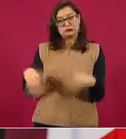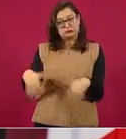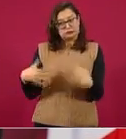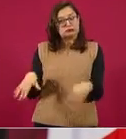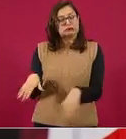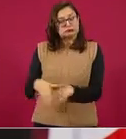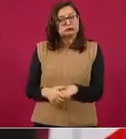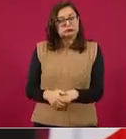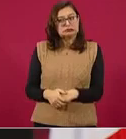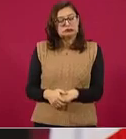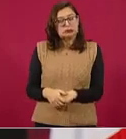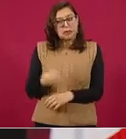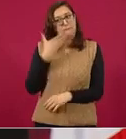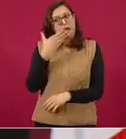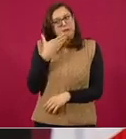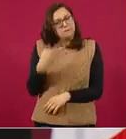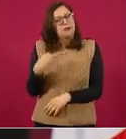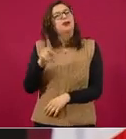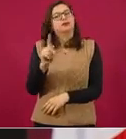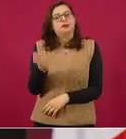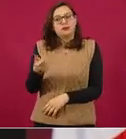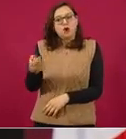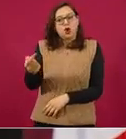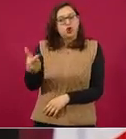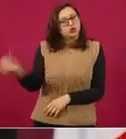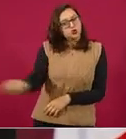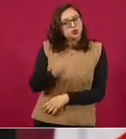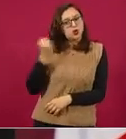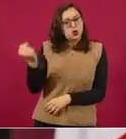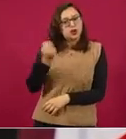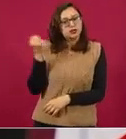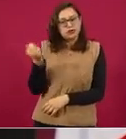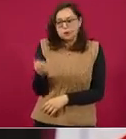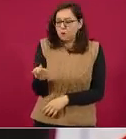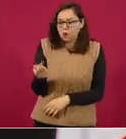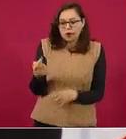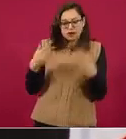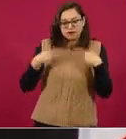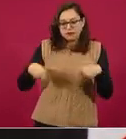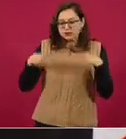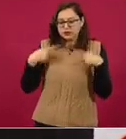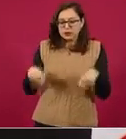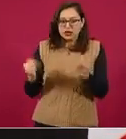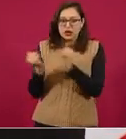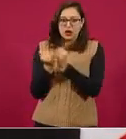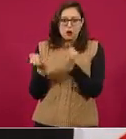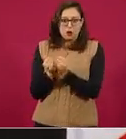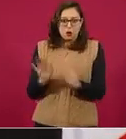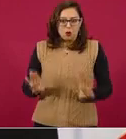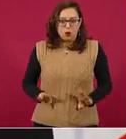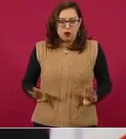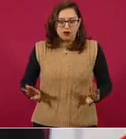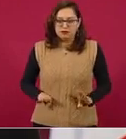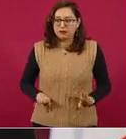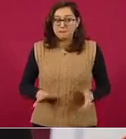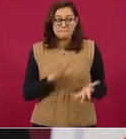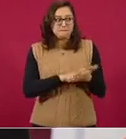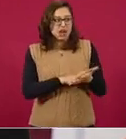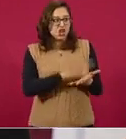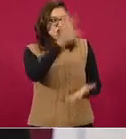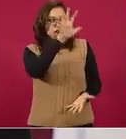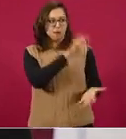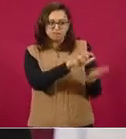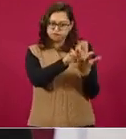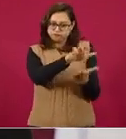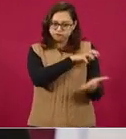Lo celebro, eso, porque pues somos millones